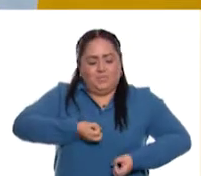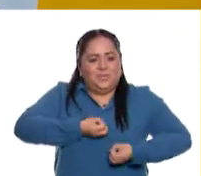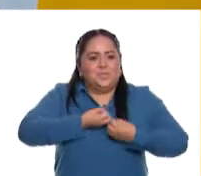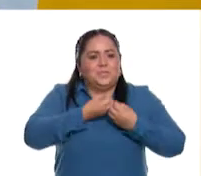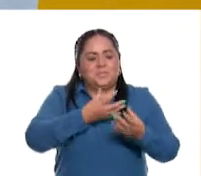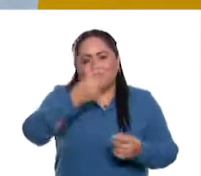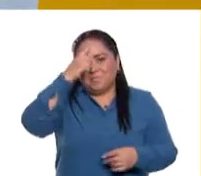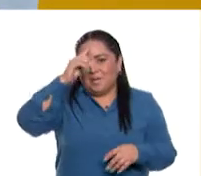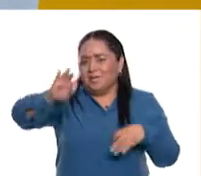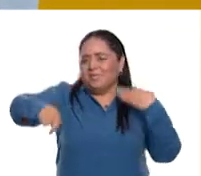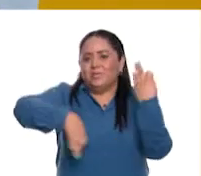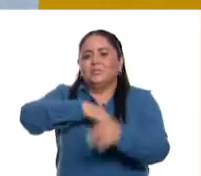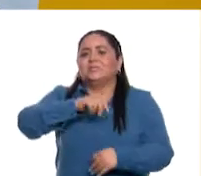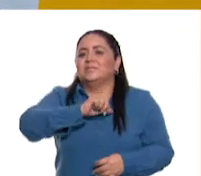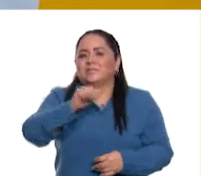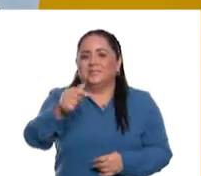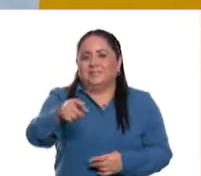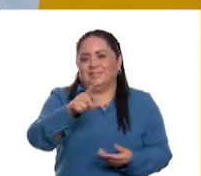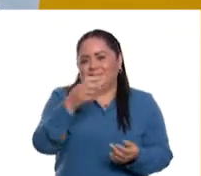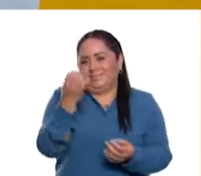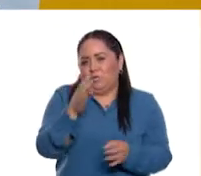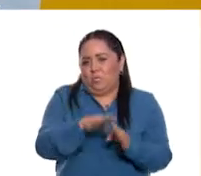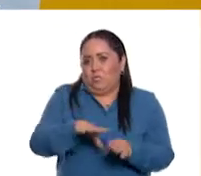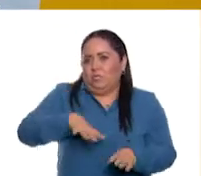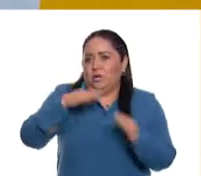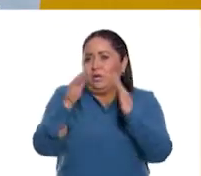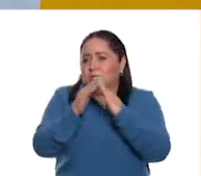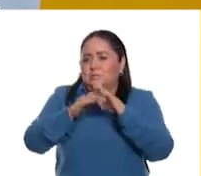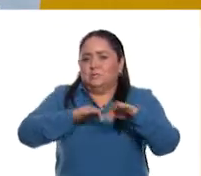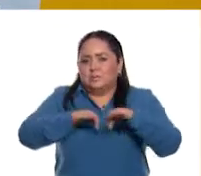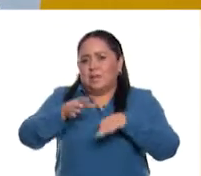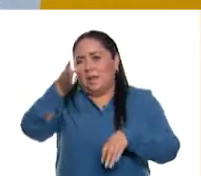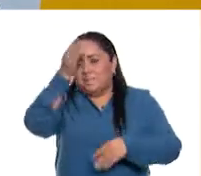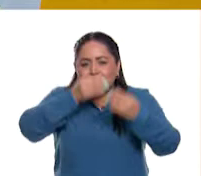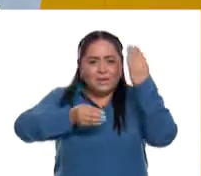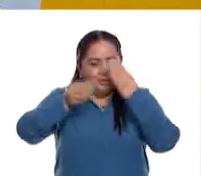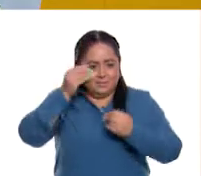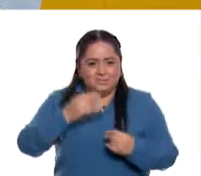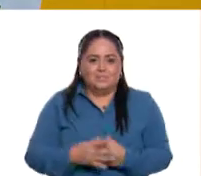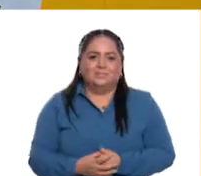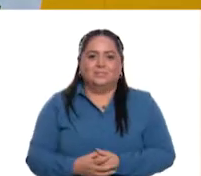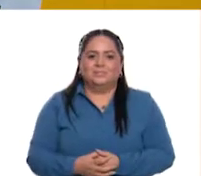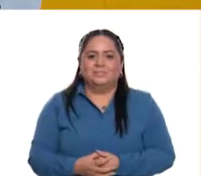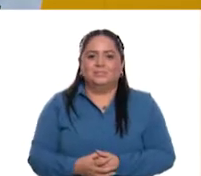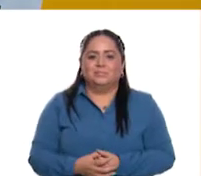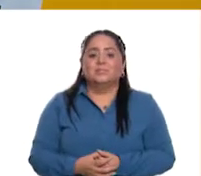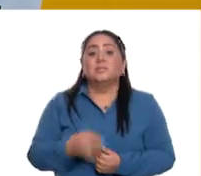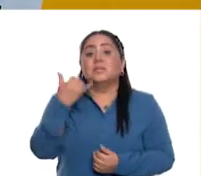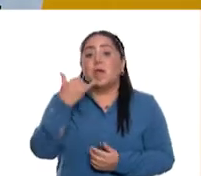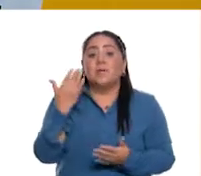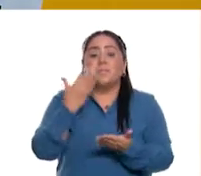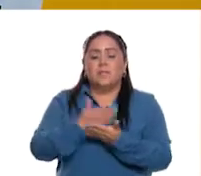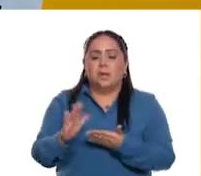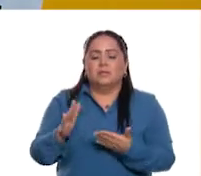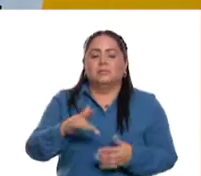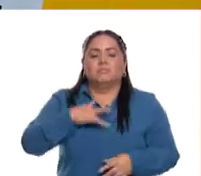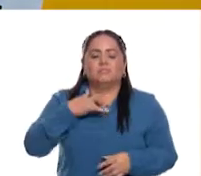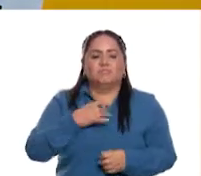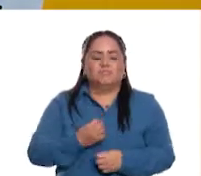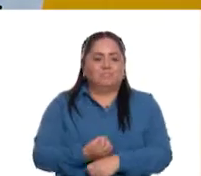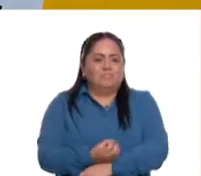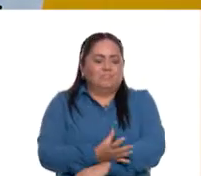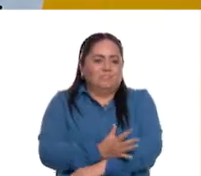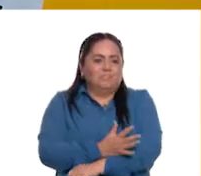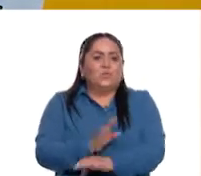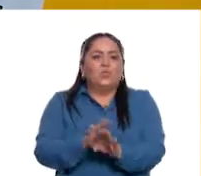está dedicada para todos los que están haciendo ese esfuerzo desde casa por seguir aprendiendo. Y además los está inspirando y